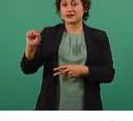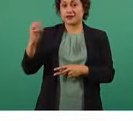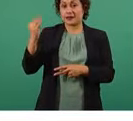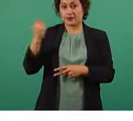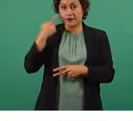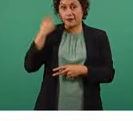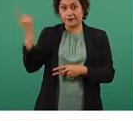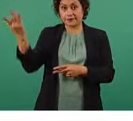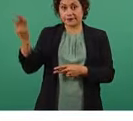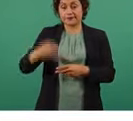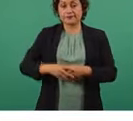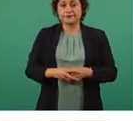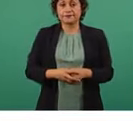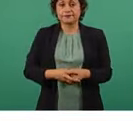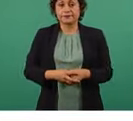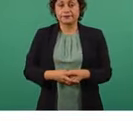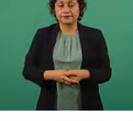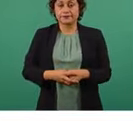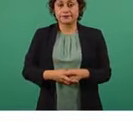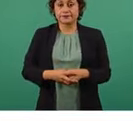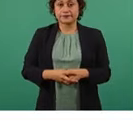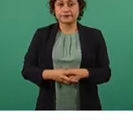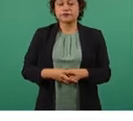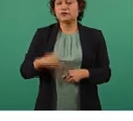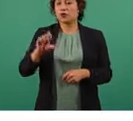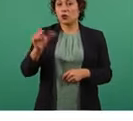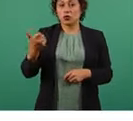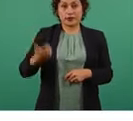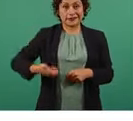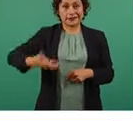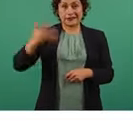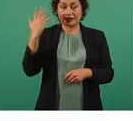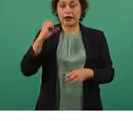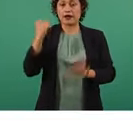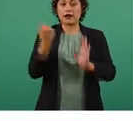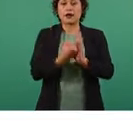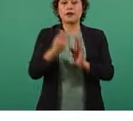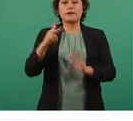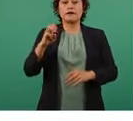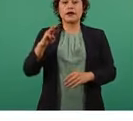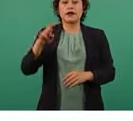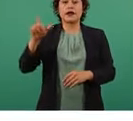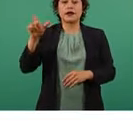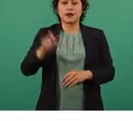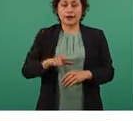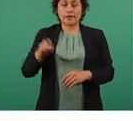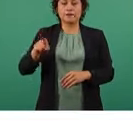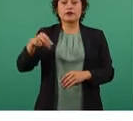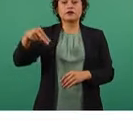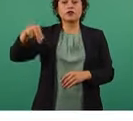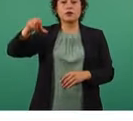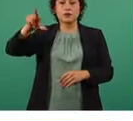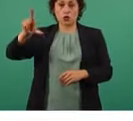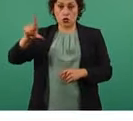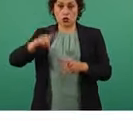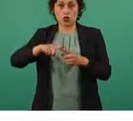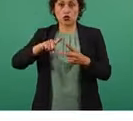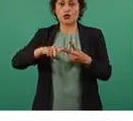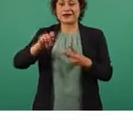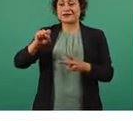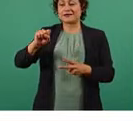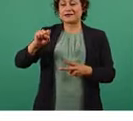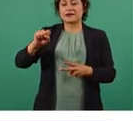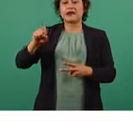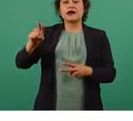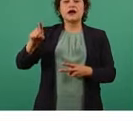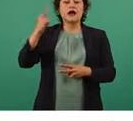18 pesos con 69 centavos por litro. Por otra parte, las más caras las vendió la franquicia Pemex en Santa Catarina, Nuevo León, y la gas en Escárcega,